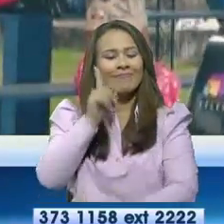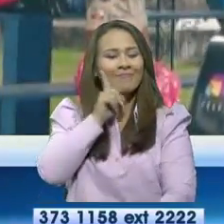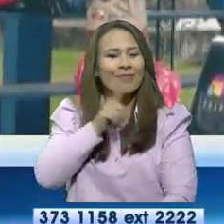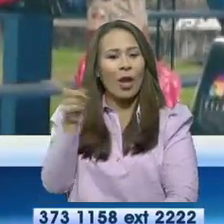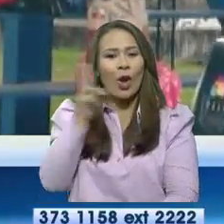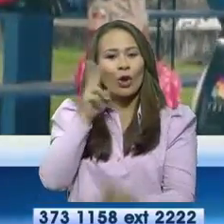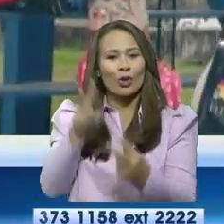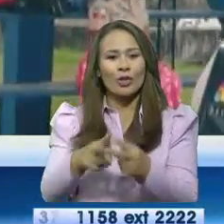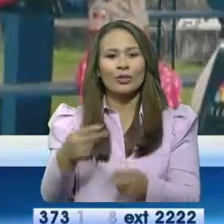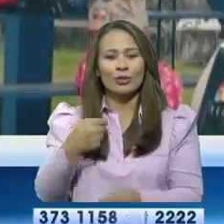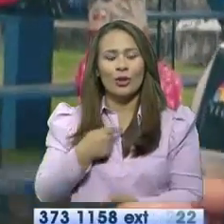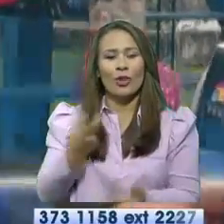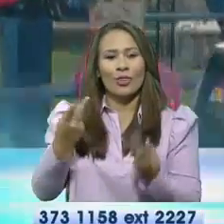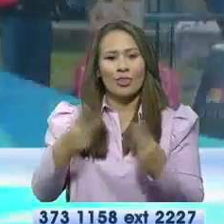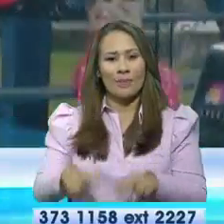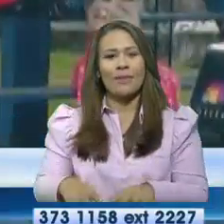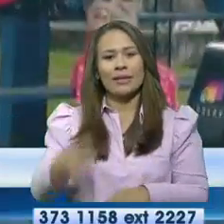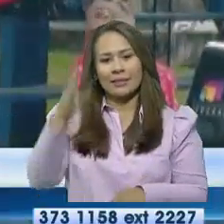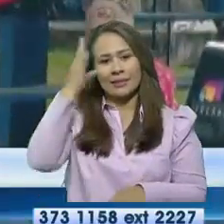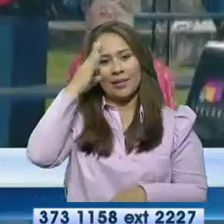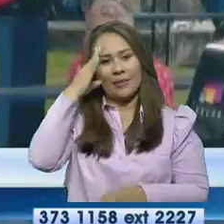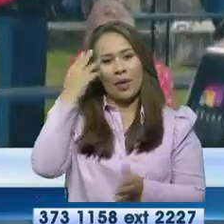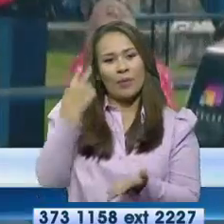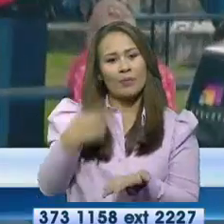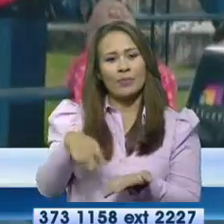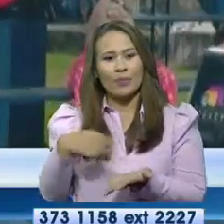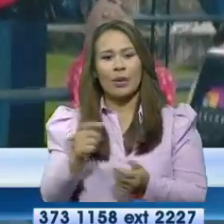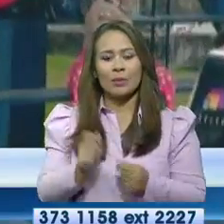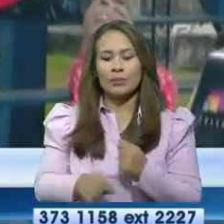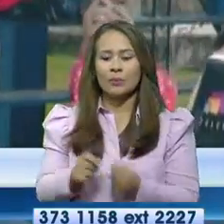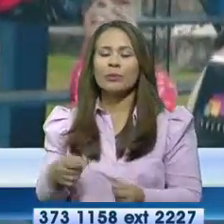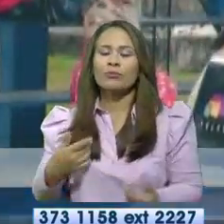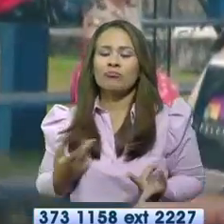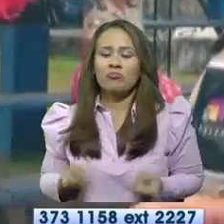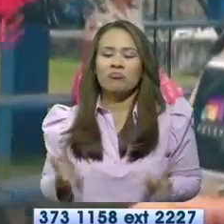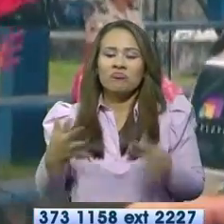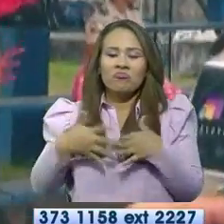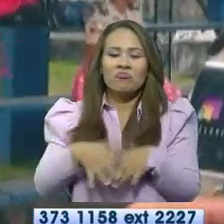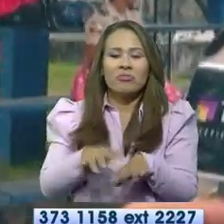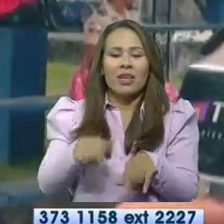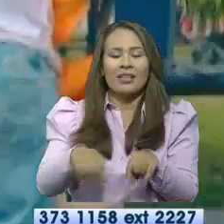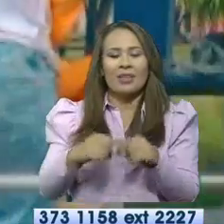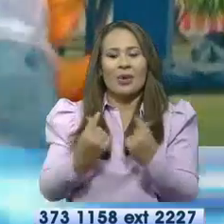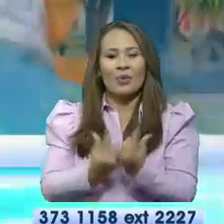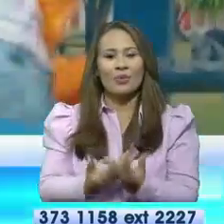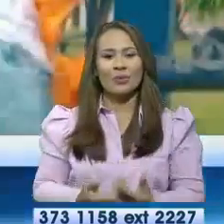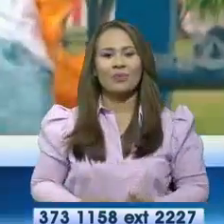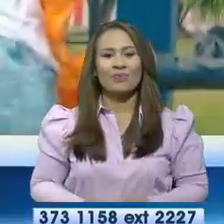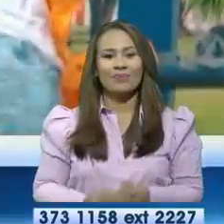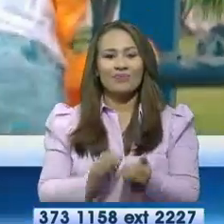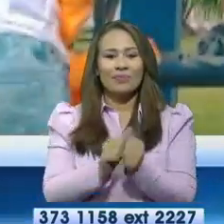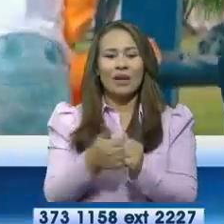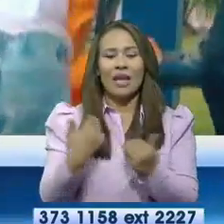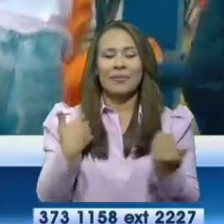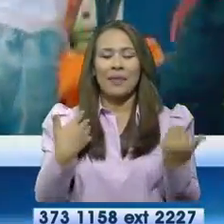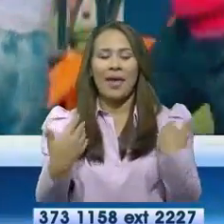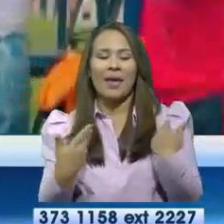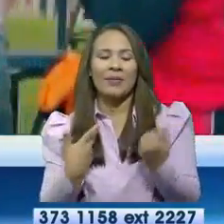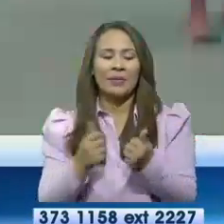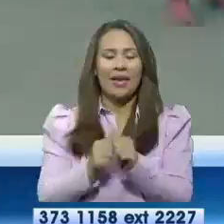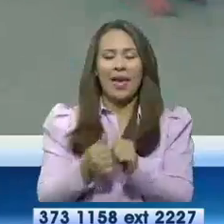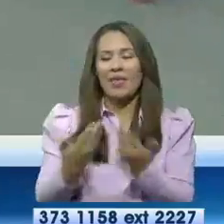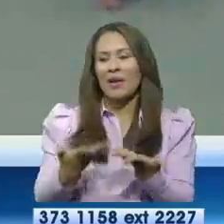que yo también sabía de esto, me integré al grupo de aquí de Santo Domingo. En cada presentación muestran el orgullo de